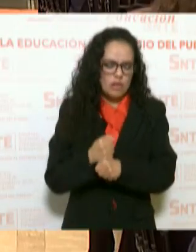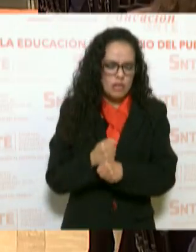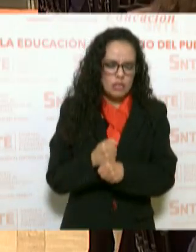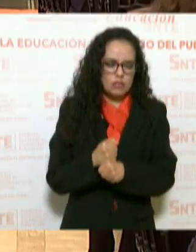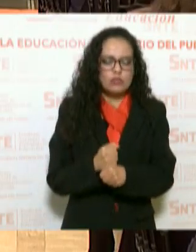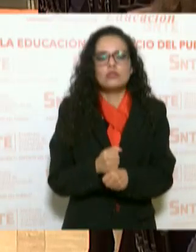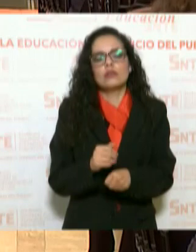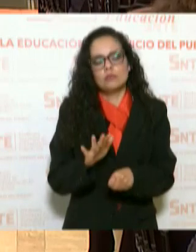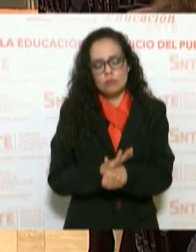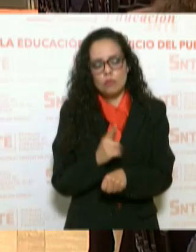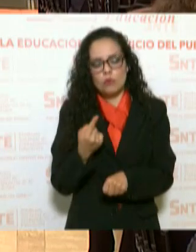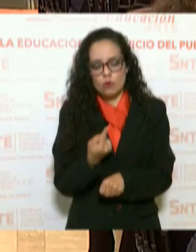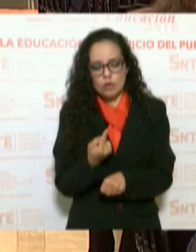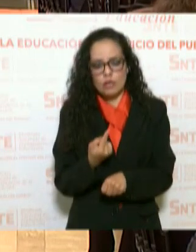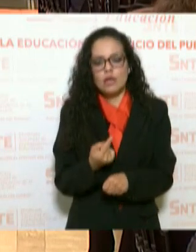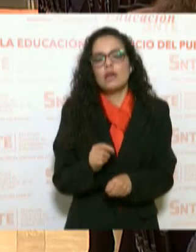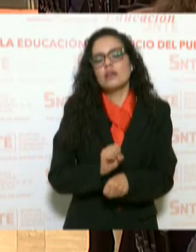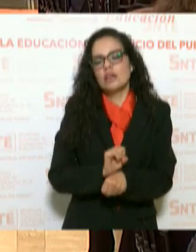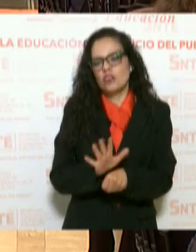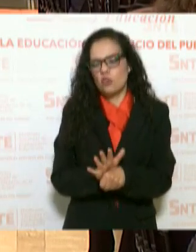agradezco al presidente de México.